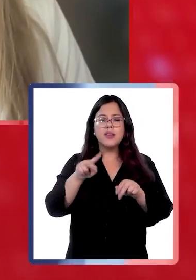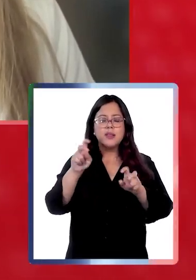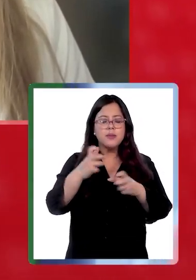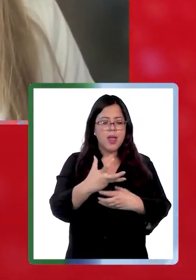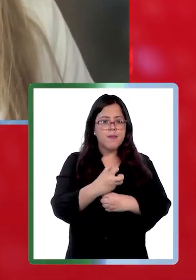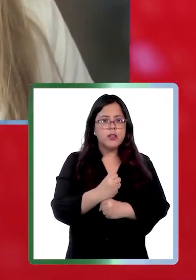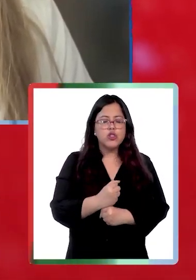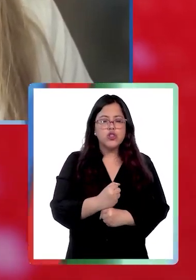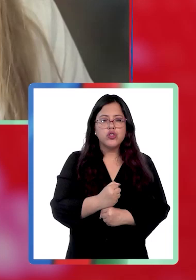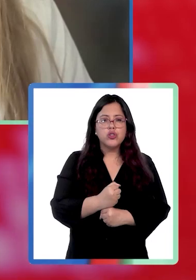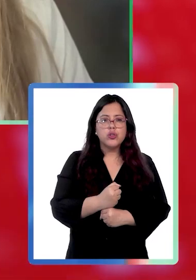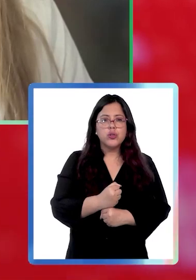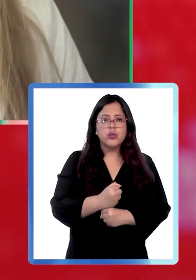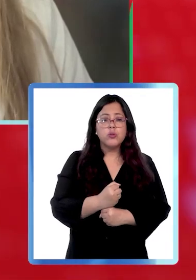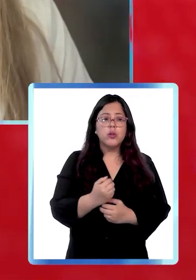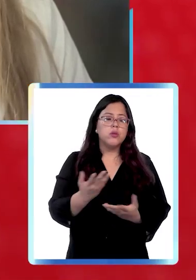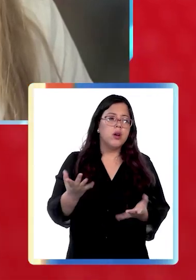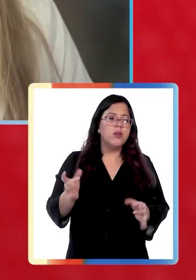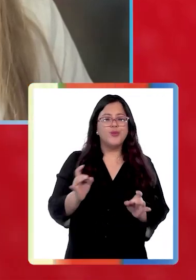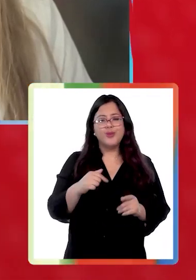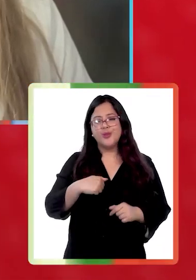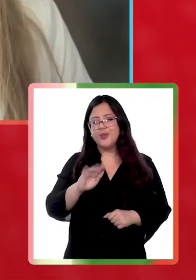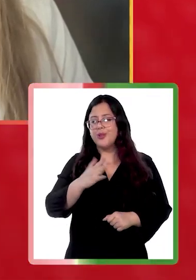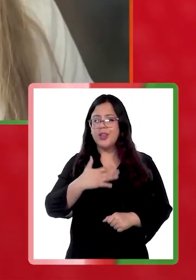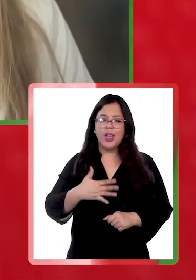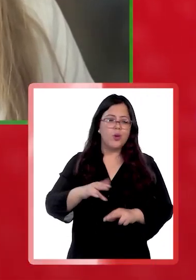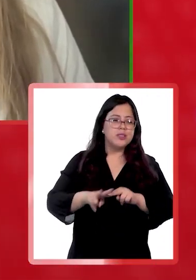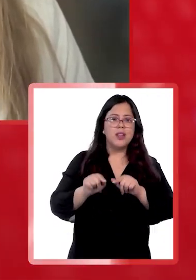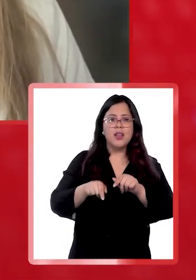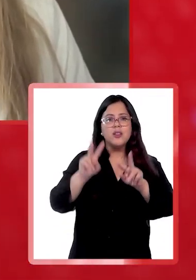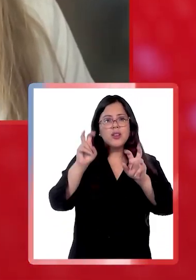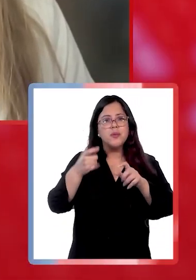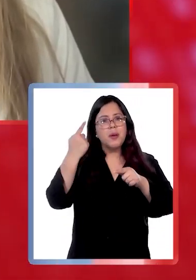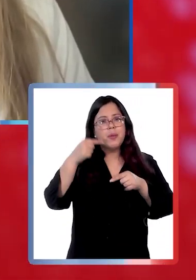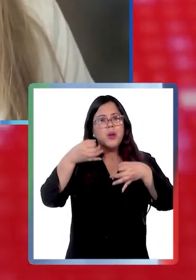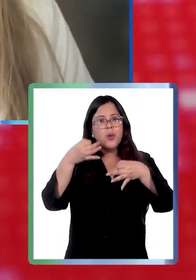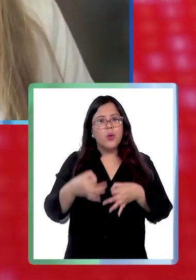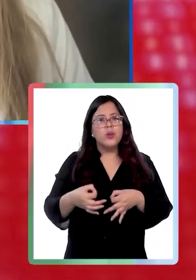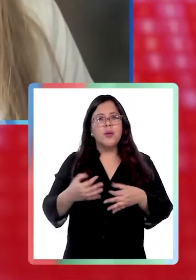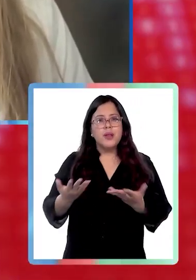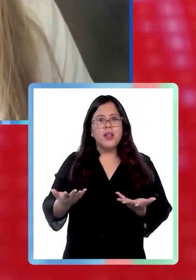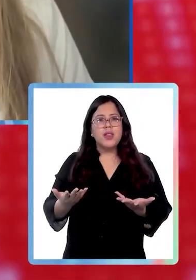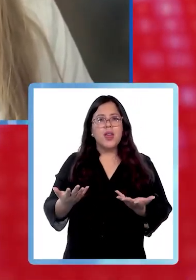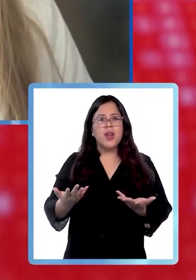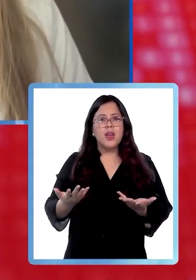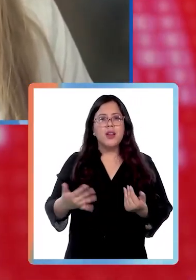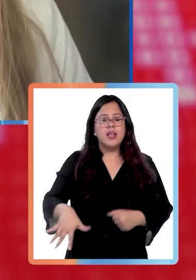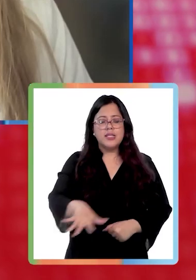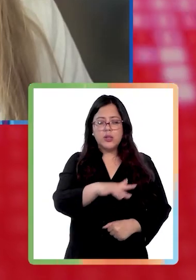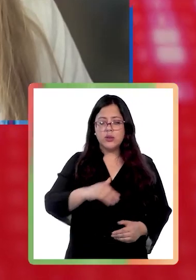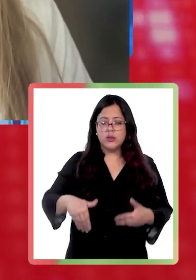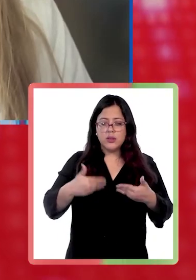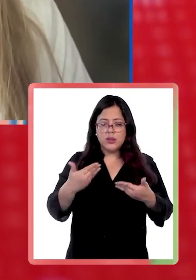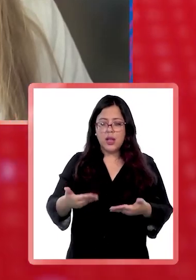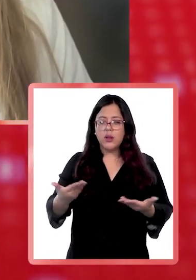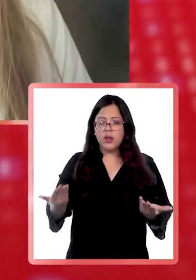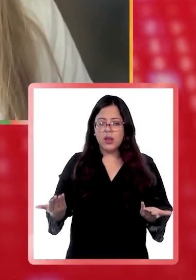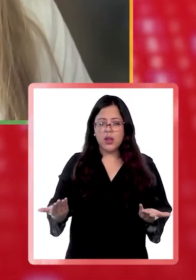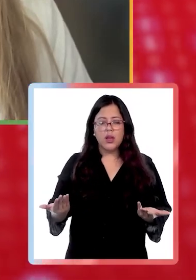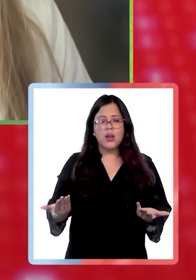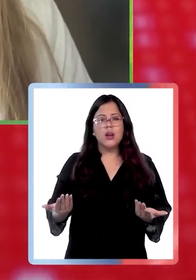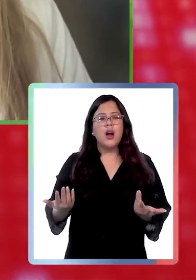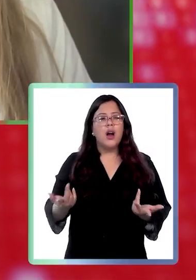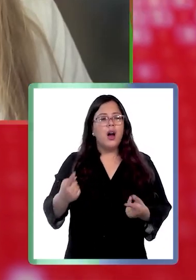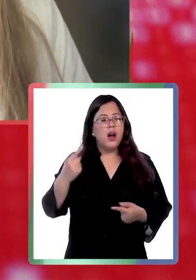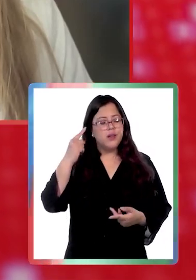es un poco a esa presión de, bueno, quizás yo no quiero hacer esta acción, pero el momento, el estar, el pasar que estoy pasando